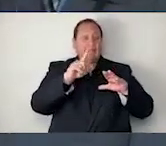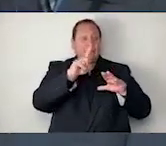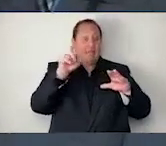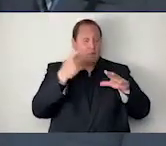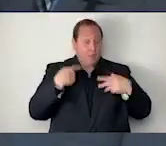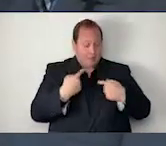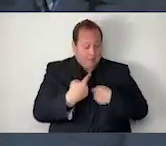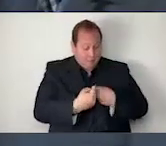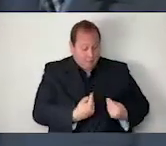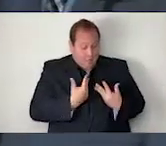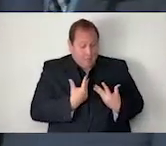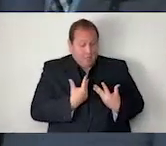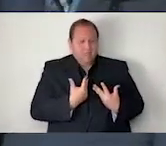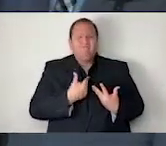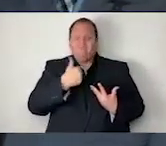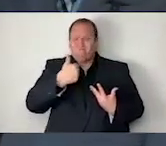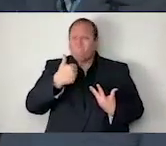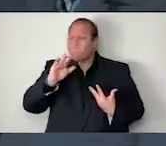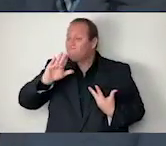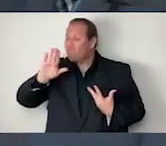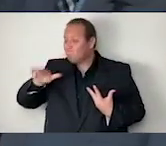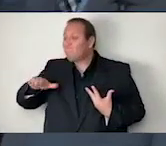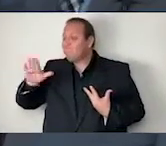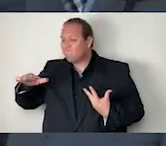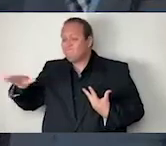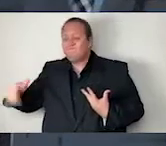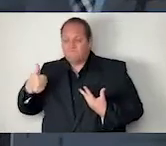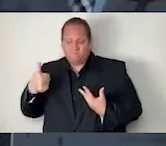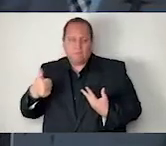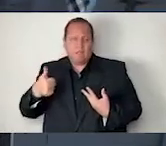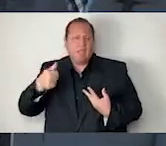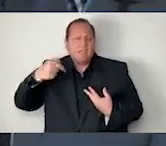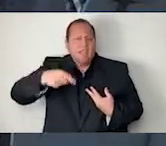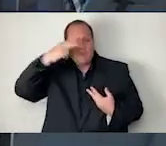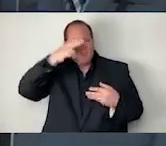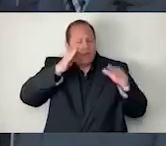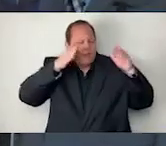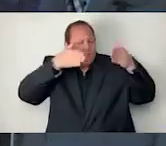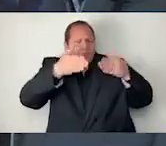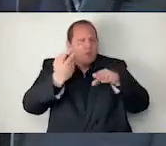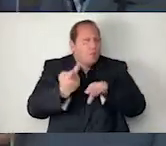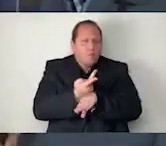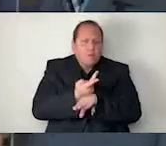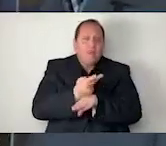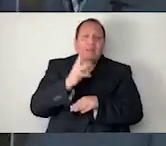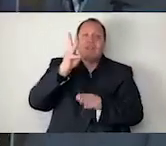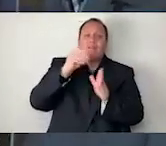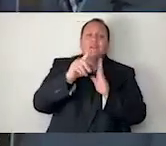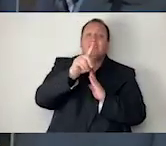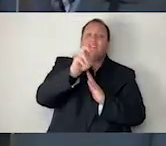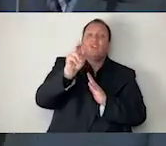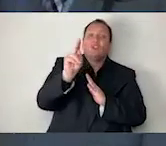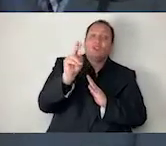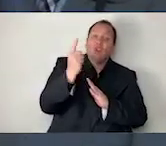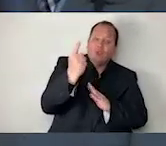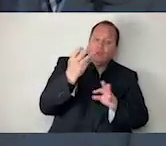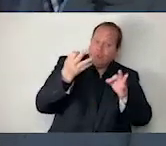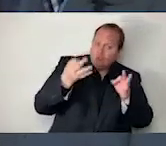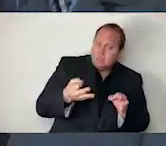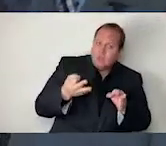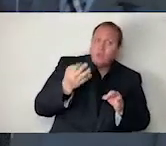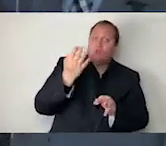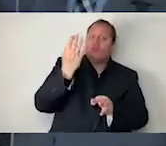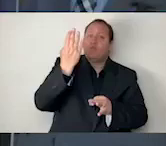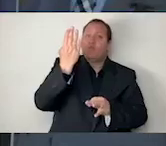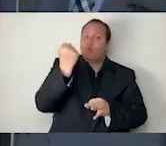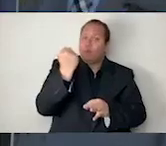unos nueve mil 188 sospechosos 17 mil negativos y 174 defunciones para